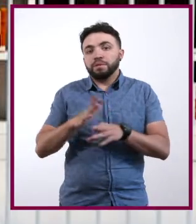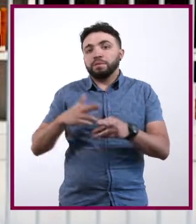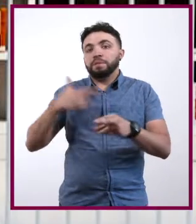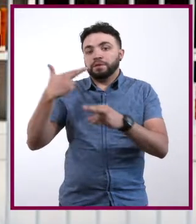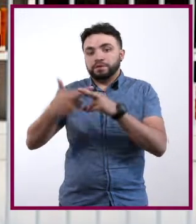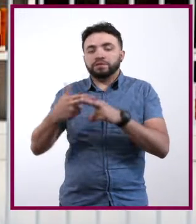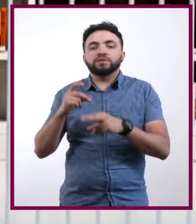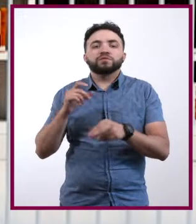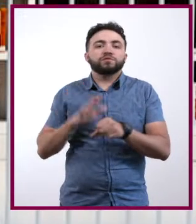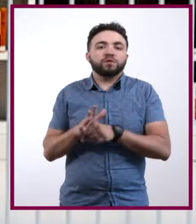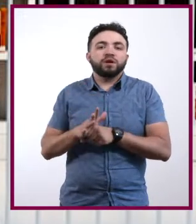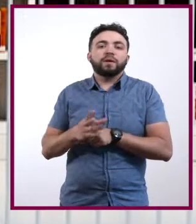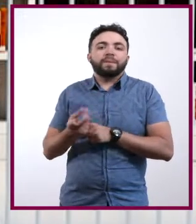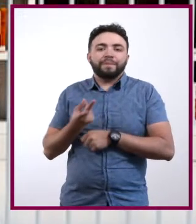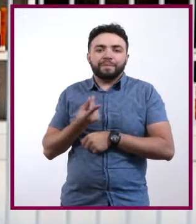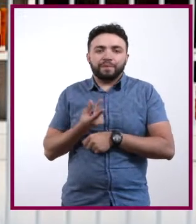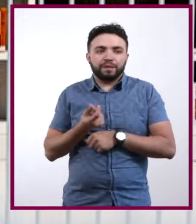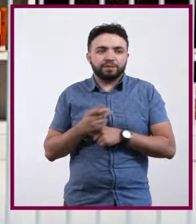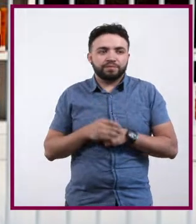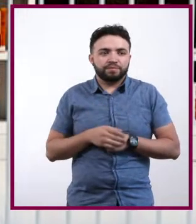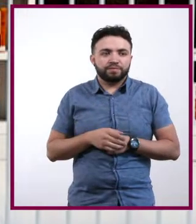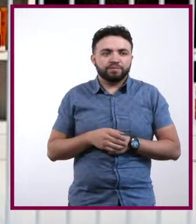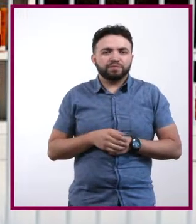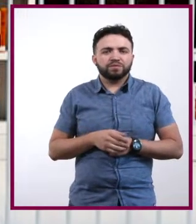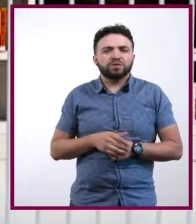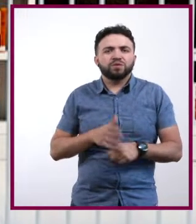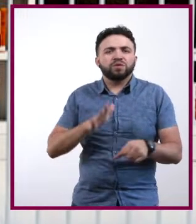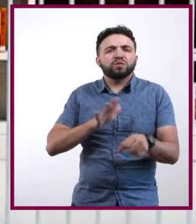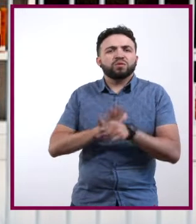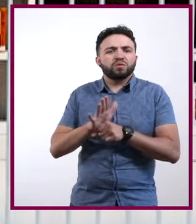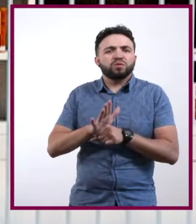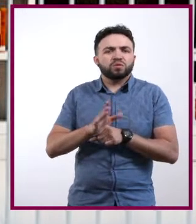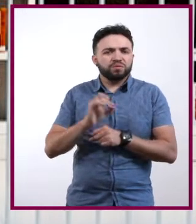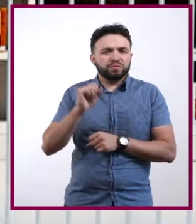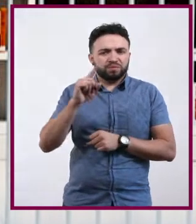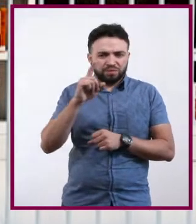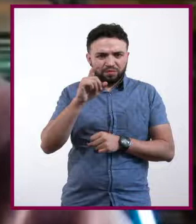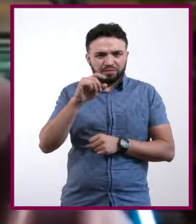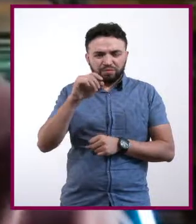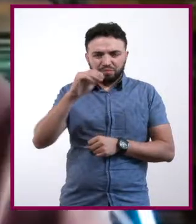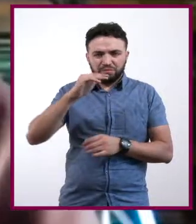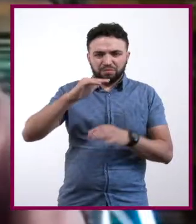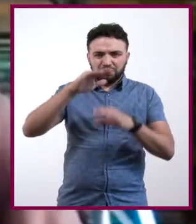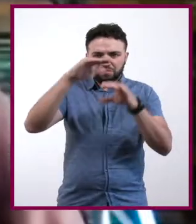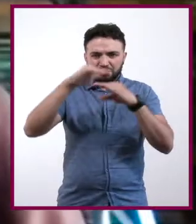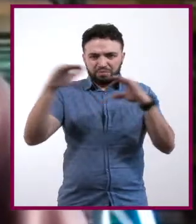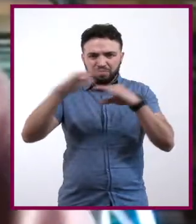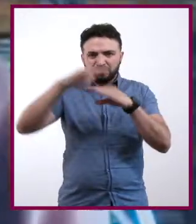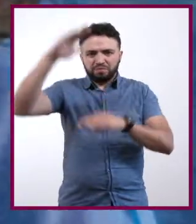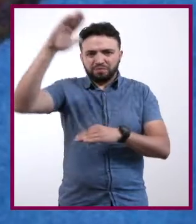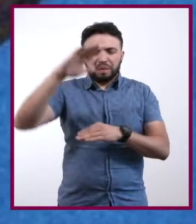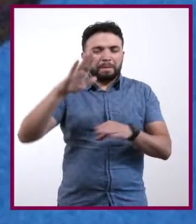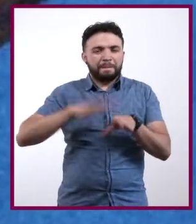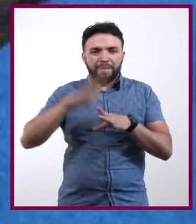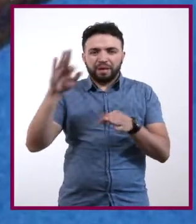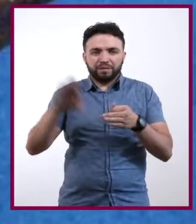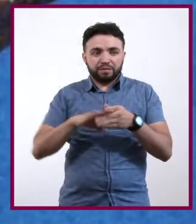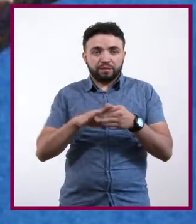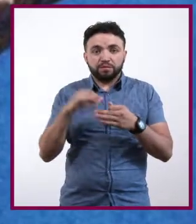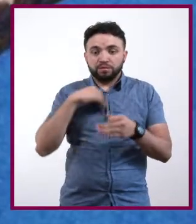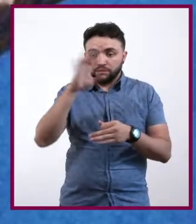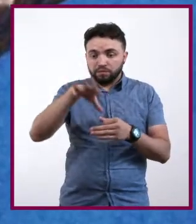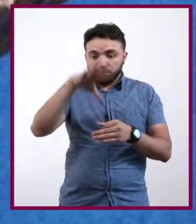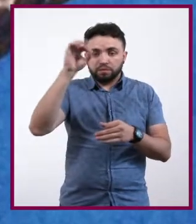perros. Wow, y principalmente, ¿en qué zona de Occidente aparecen los perros con más frecuencia? Yo los he encontrado entre